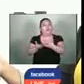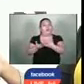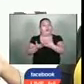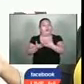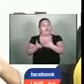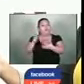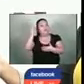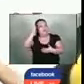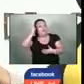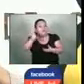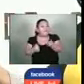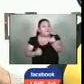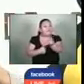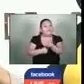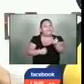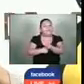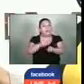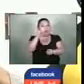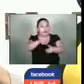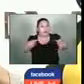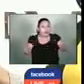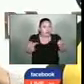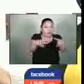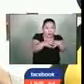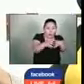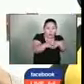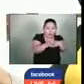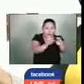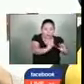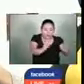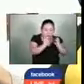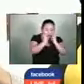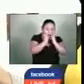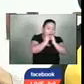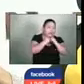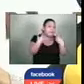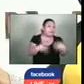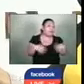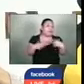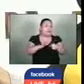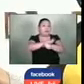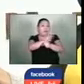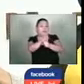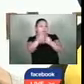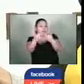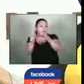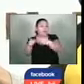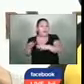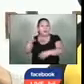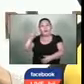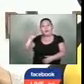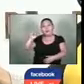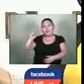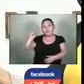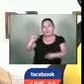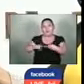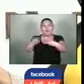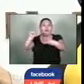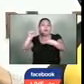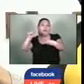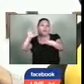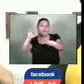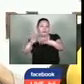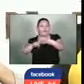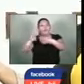aporte es el hecho de que este grupo vulnerable que se está viendo afectado ante las nuevas variantes, como han sido las variantes Delta, Alpha y Gamma, que tienen